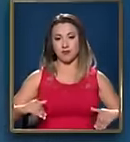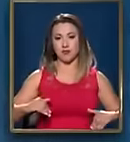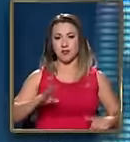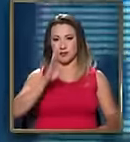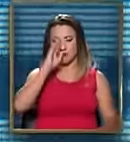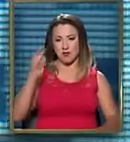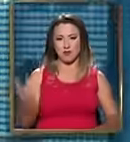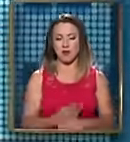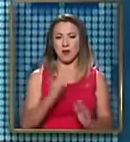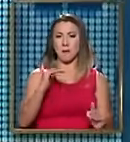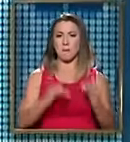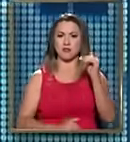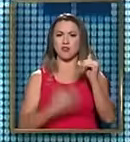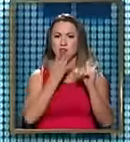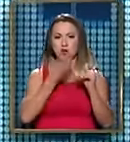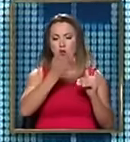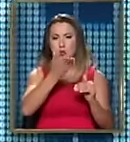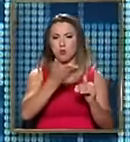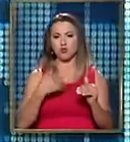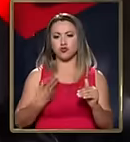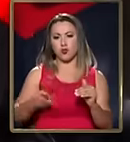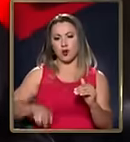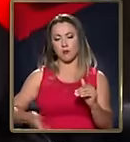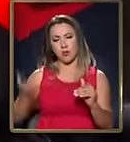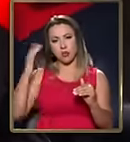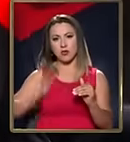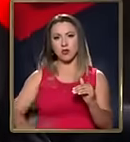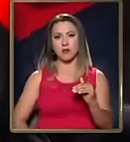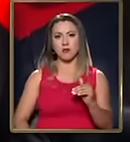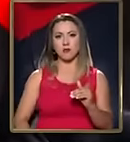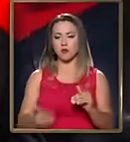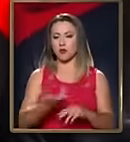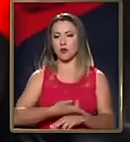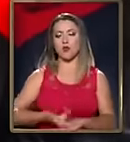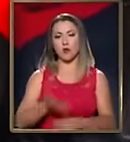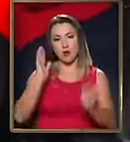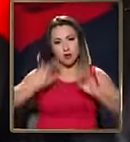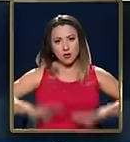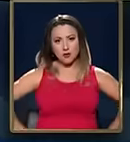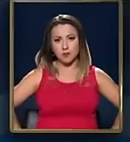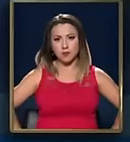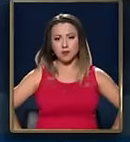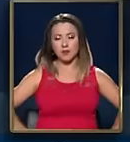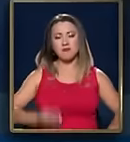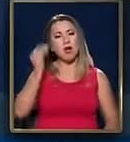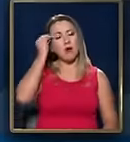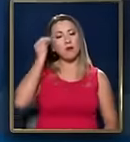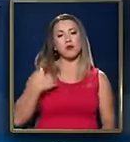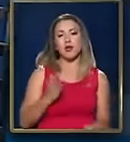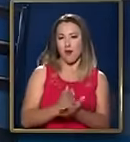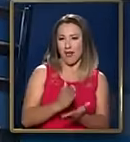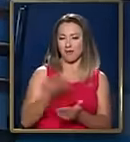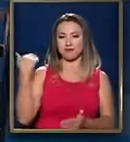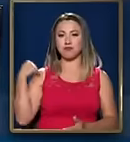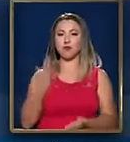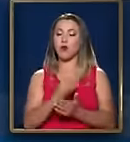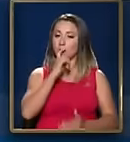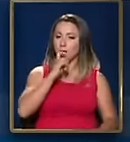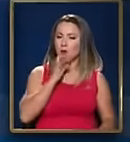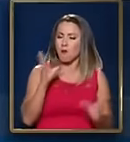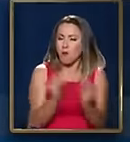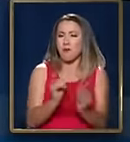pasado de curso, weón. Yo recuerdo que mi colegio donde yo estudiaba en Curicó era